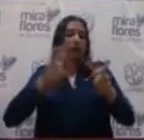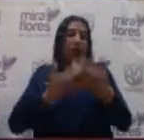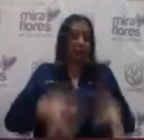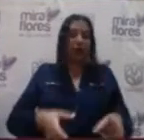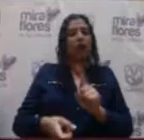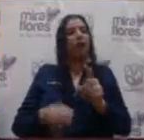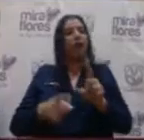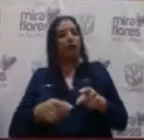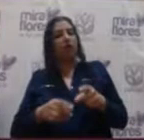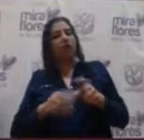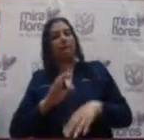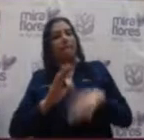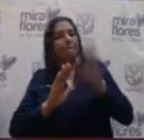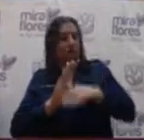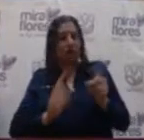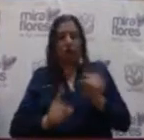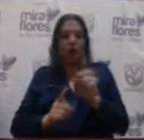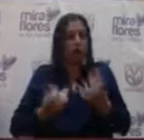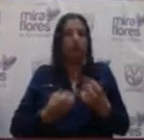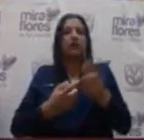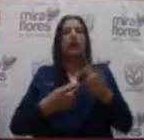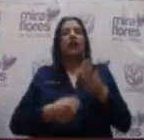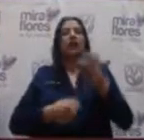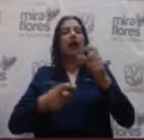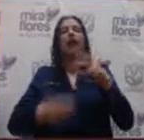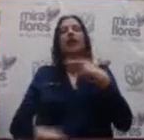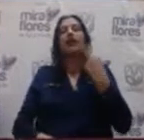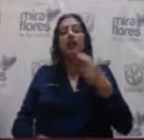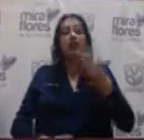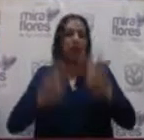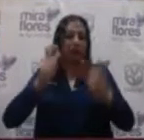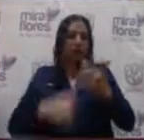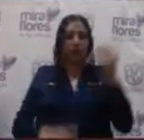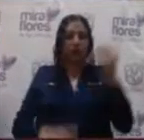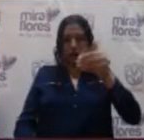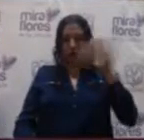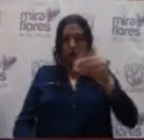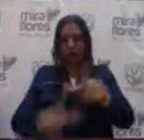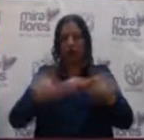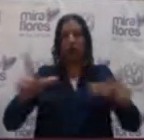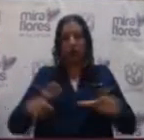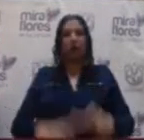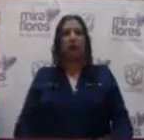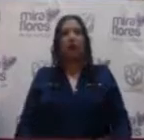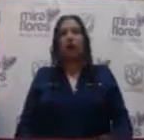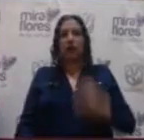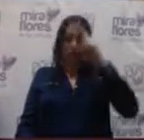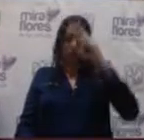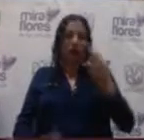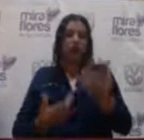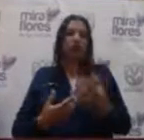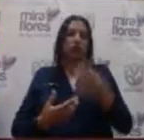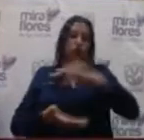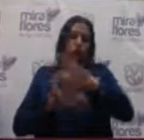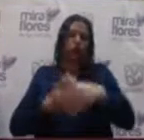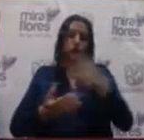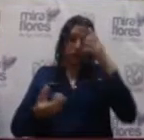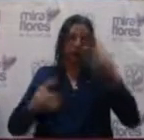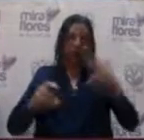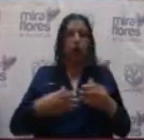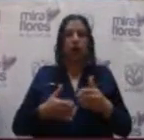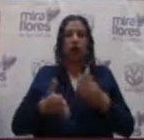que haya inseguridad en la zona y que eso ponga en riesgo a los ciudadanos o a las personas que van a Larcomar, ¿no? Creo que en ese sentido todos estamos en la misma